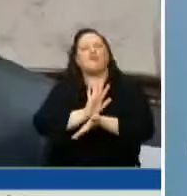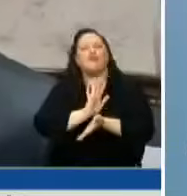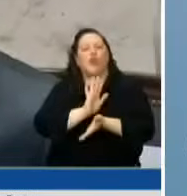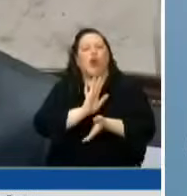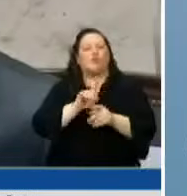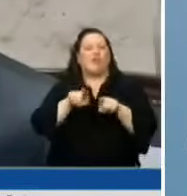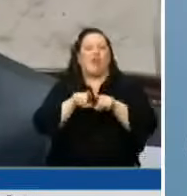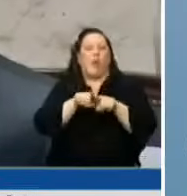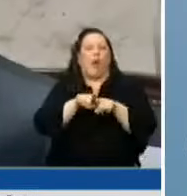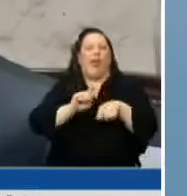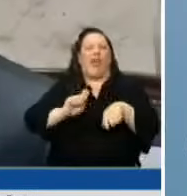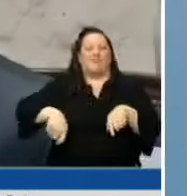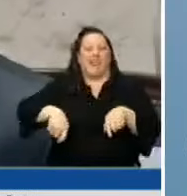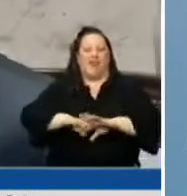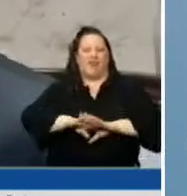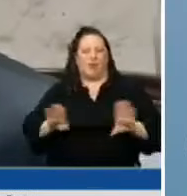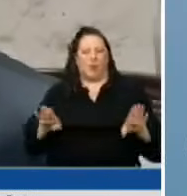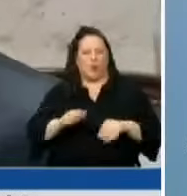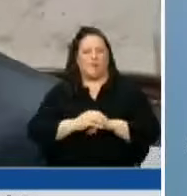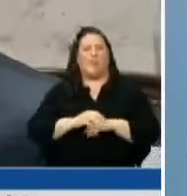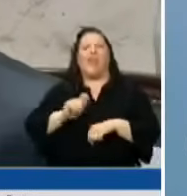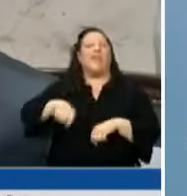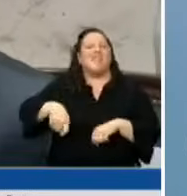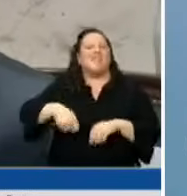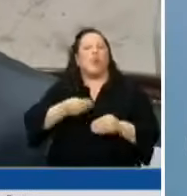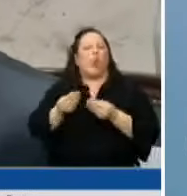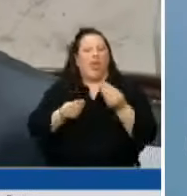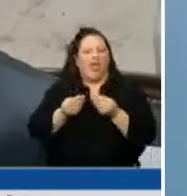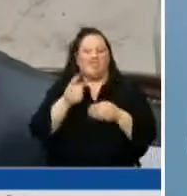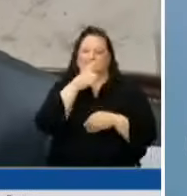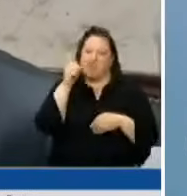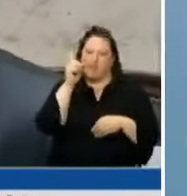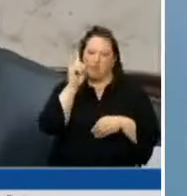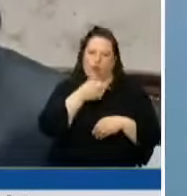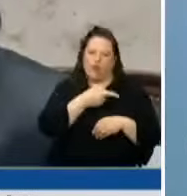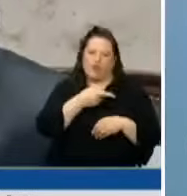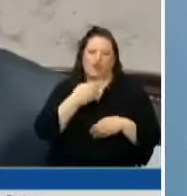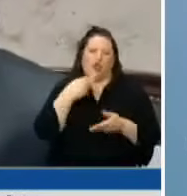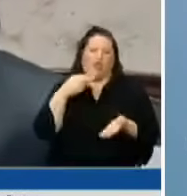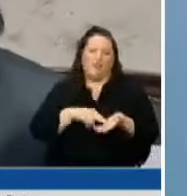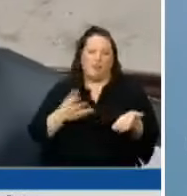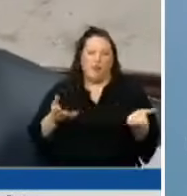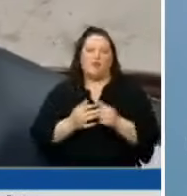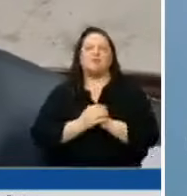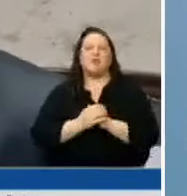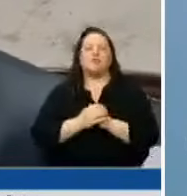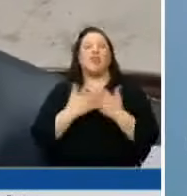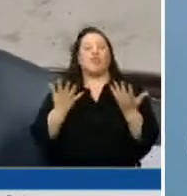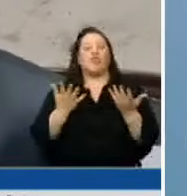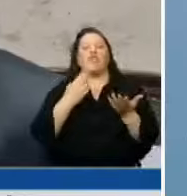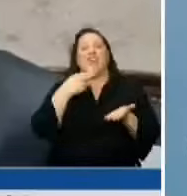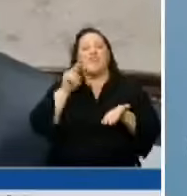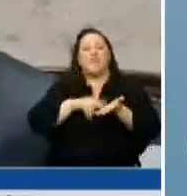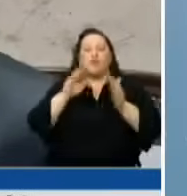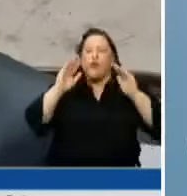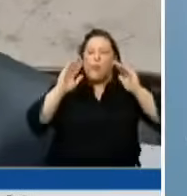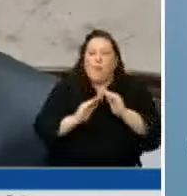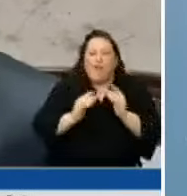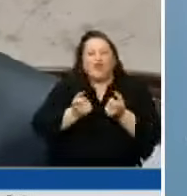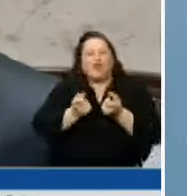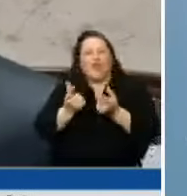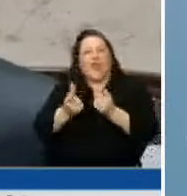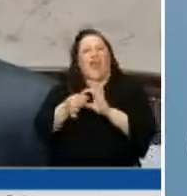esclavitud. De hecho, la esclavitud no es ni más ni menos que 100% de impuestos. Por lo tanto, bajar impuestos es devolverle